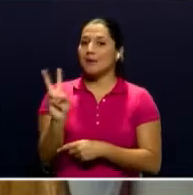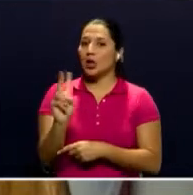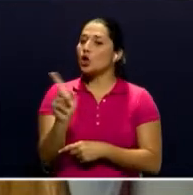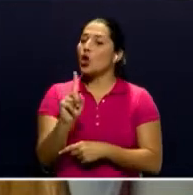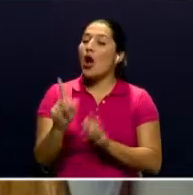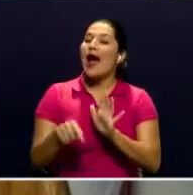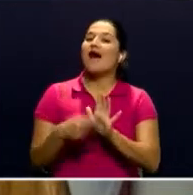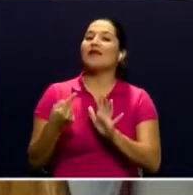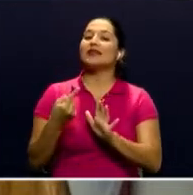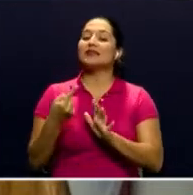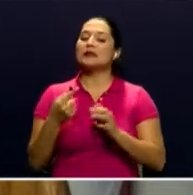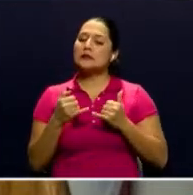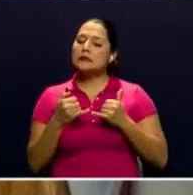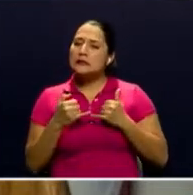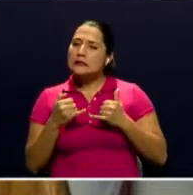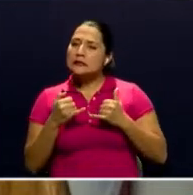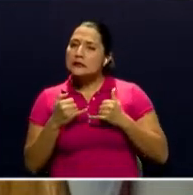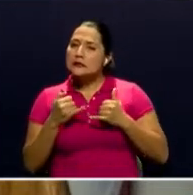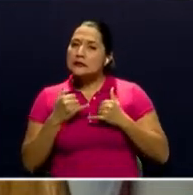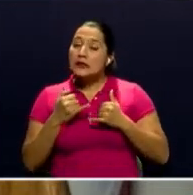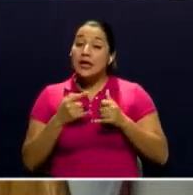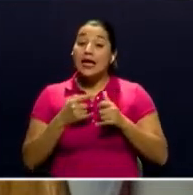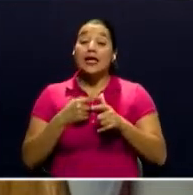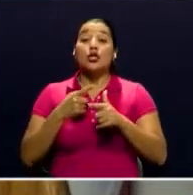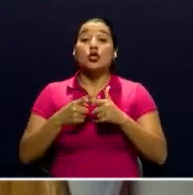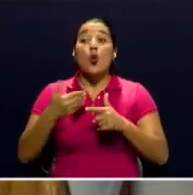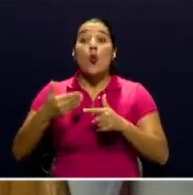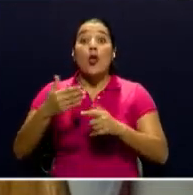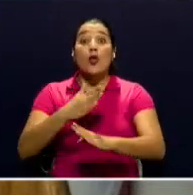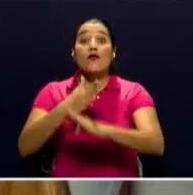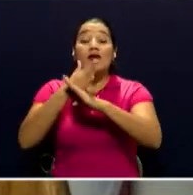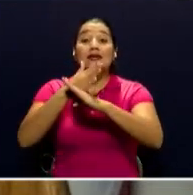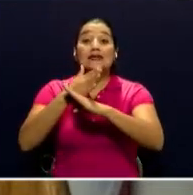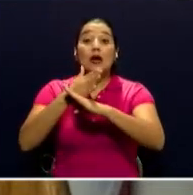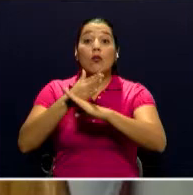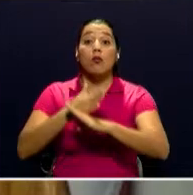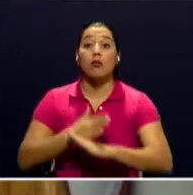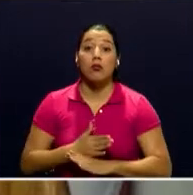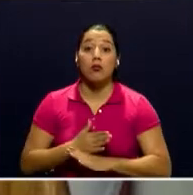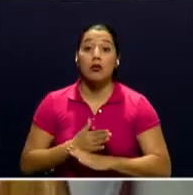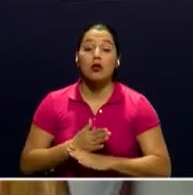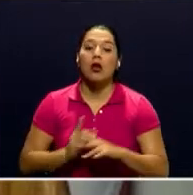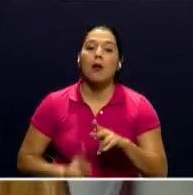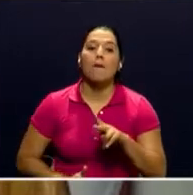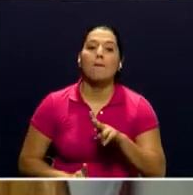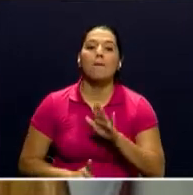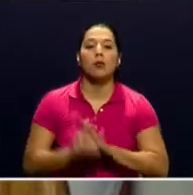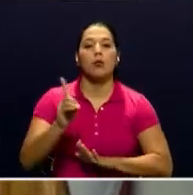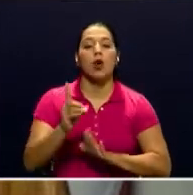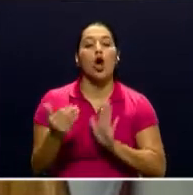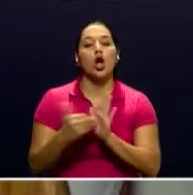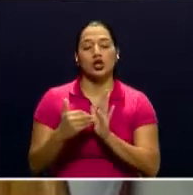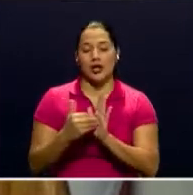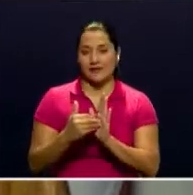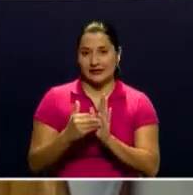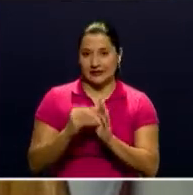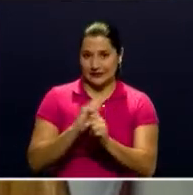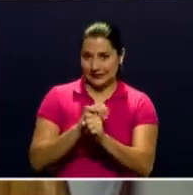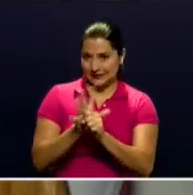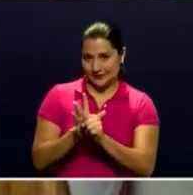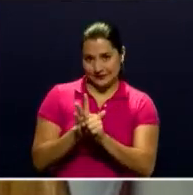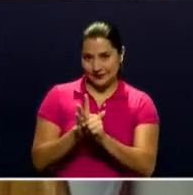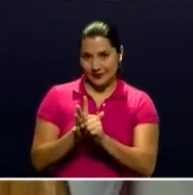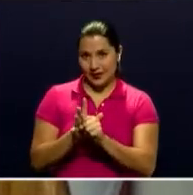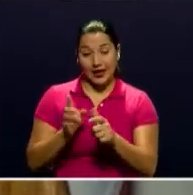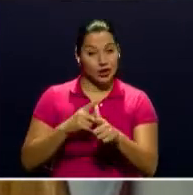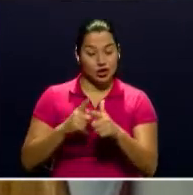vez recaer, pero es casi que por la misma persistencia del virus, porque su sistema inmunológico no logró desarrollar esas defensas que logran que no